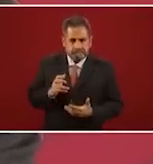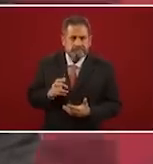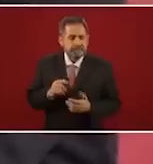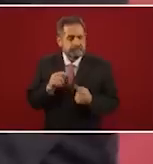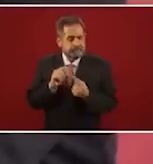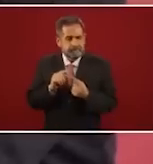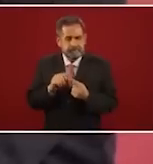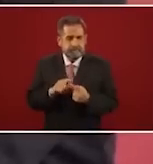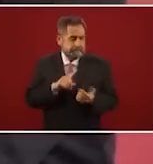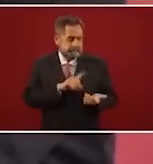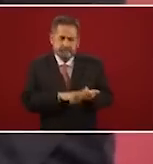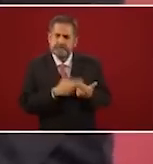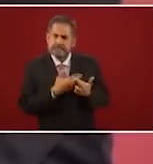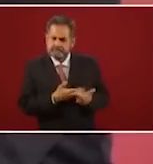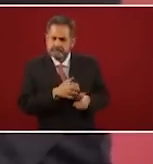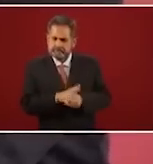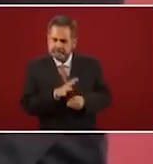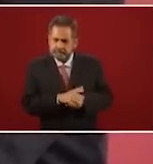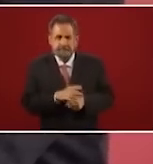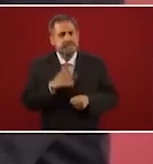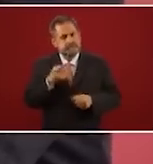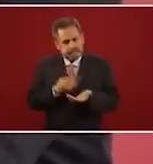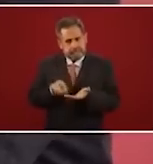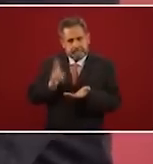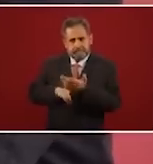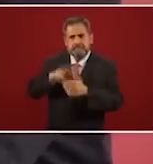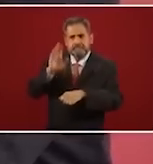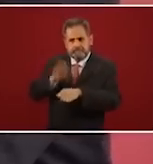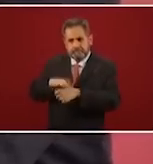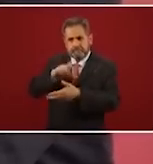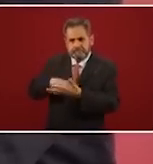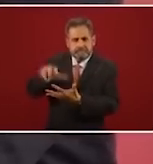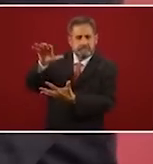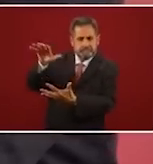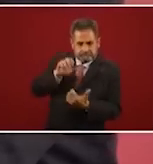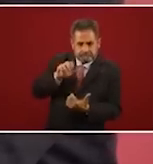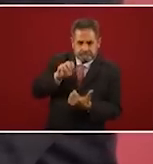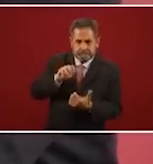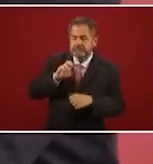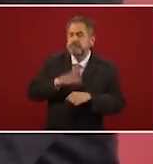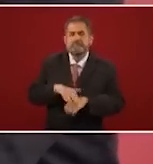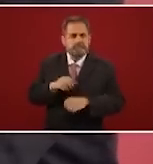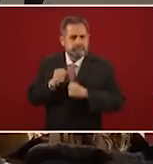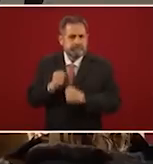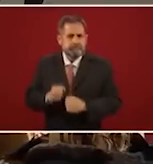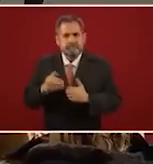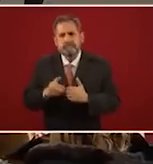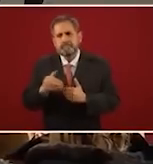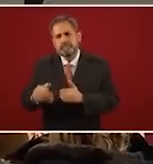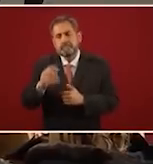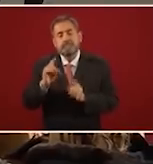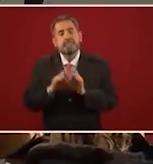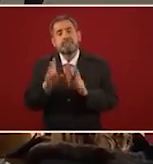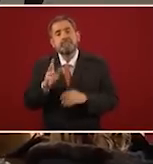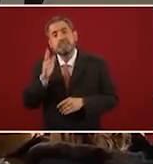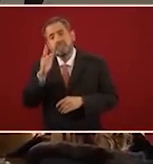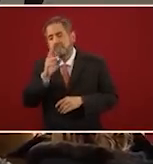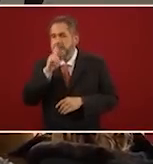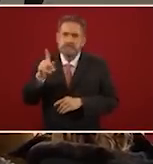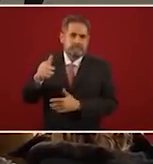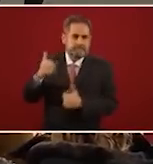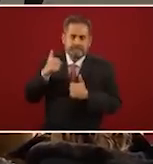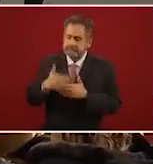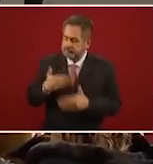insumo, tenemos disponibilidad, pero queremos asegurarnos hacia adelante y ya estamos en